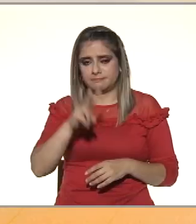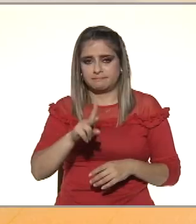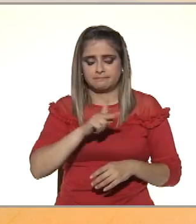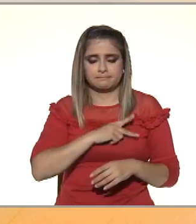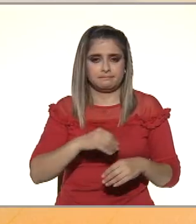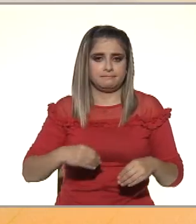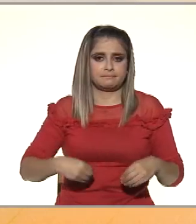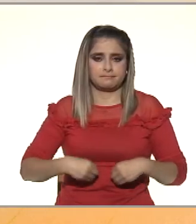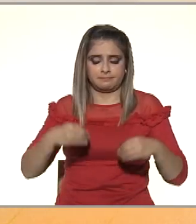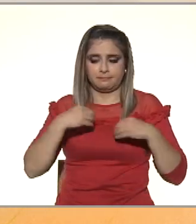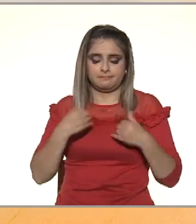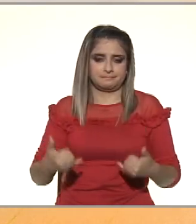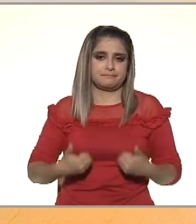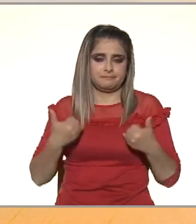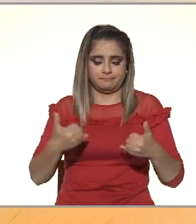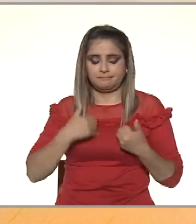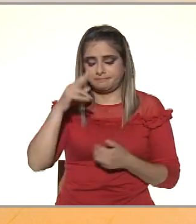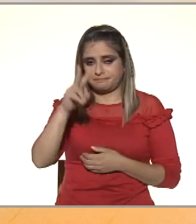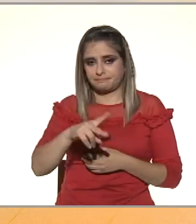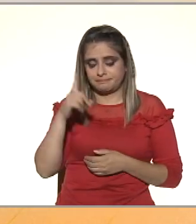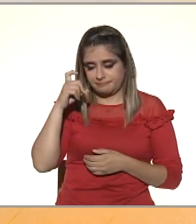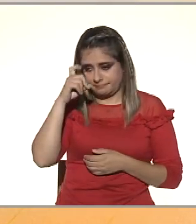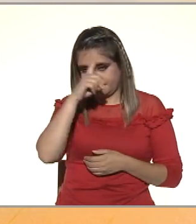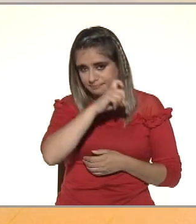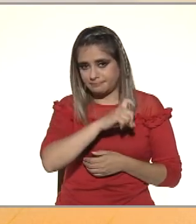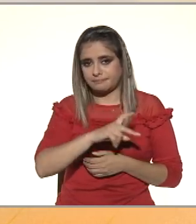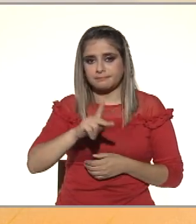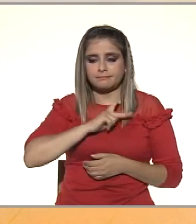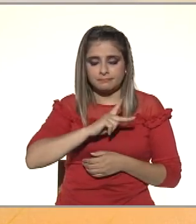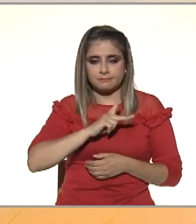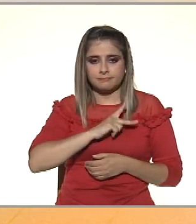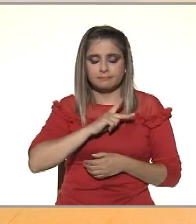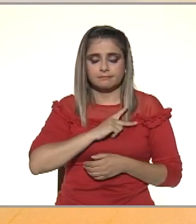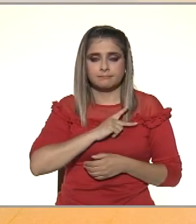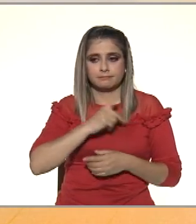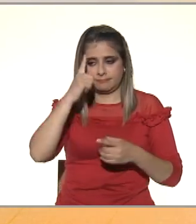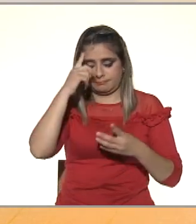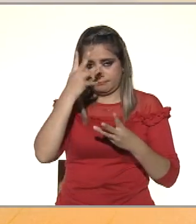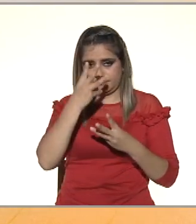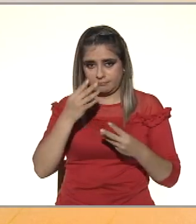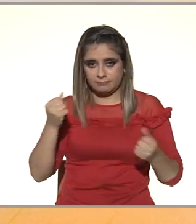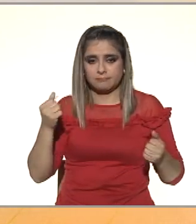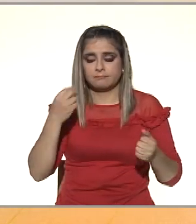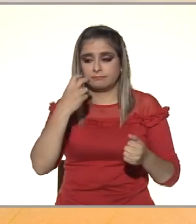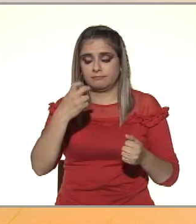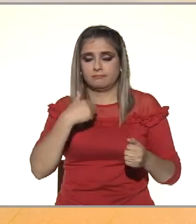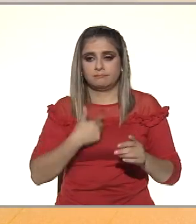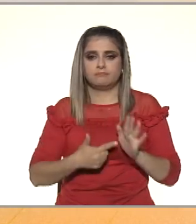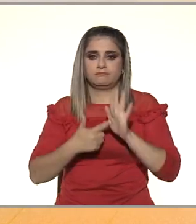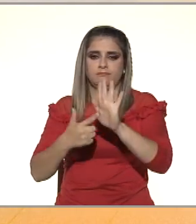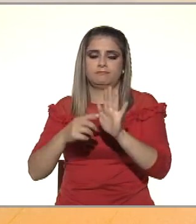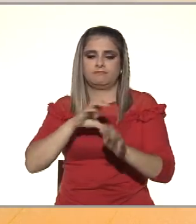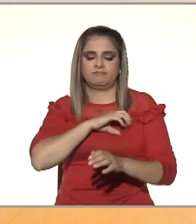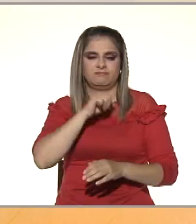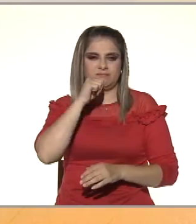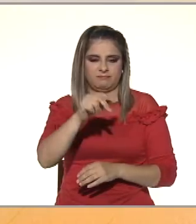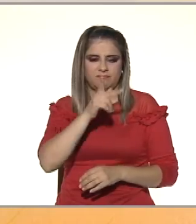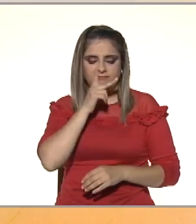vida adolescente. Mi manera de confrontarlo es no demostrándole cariño,